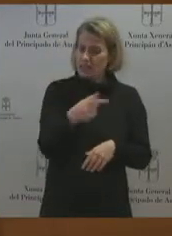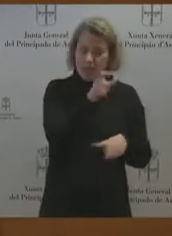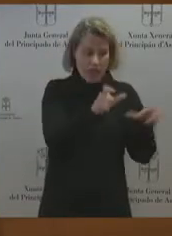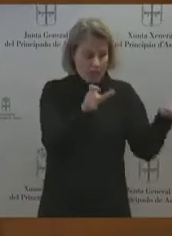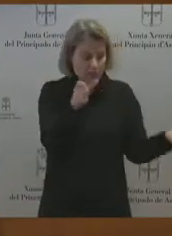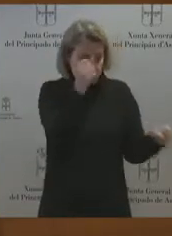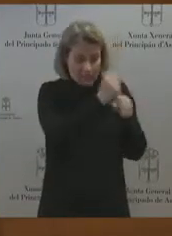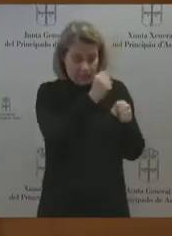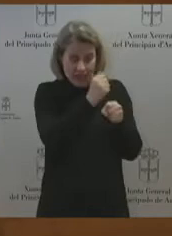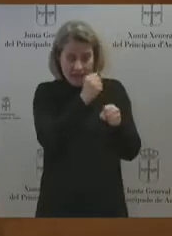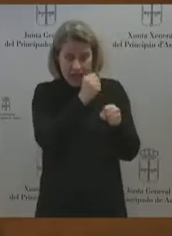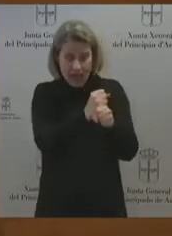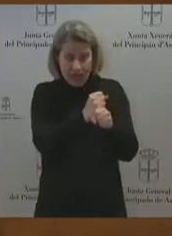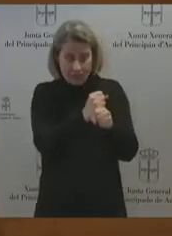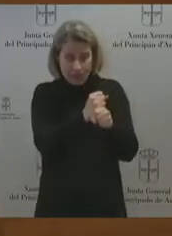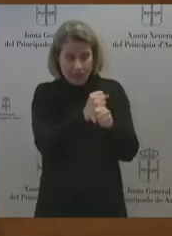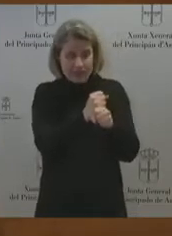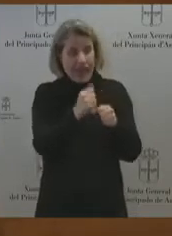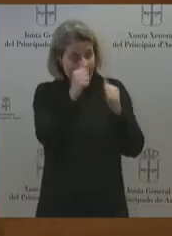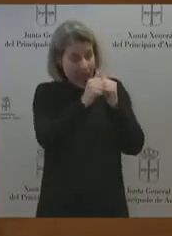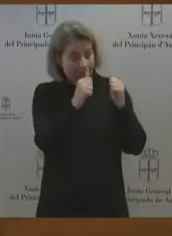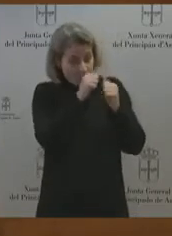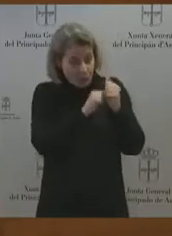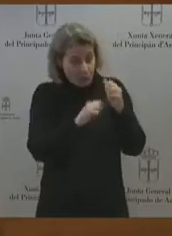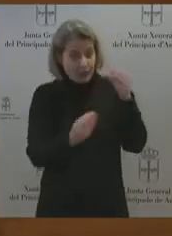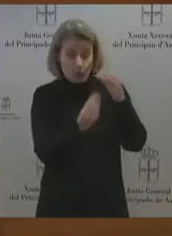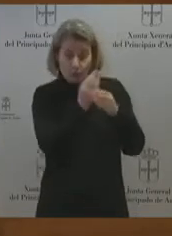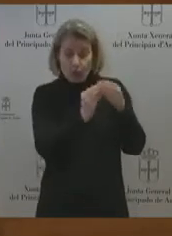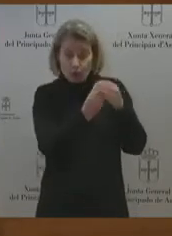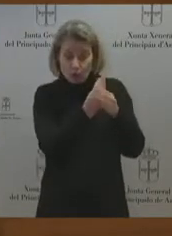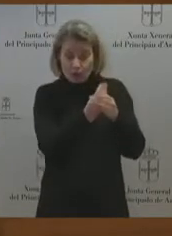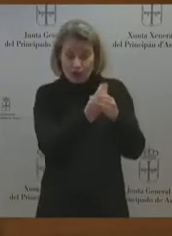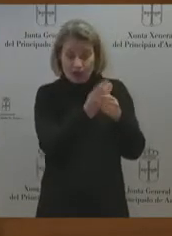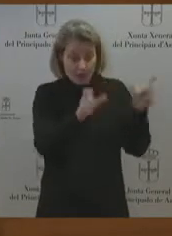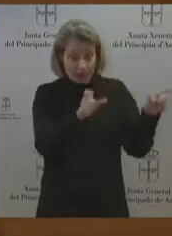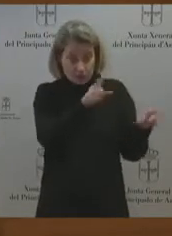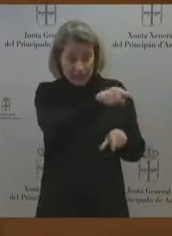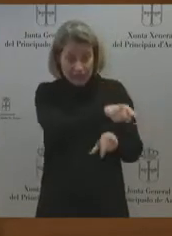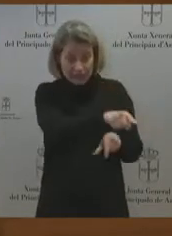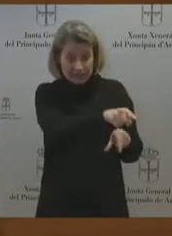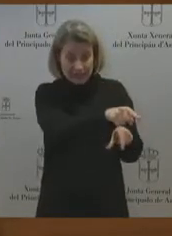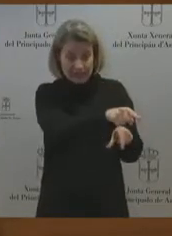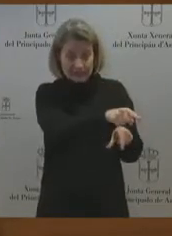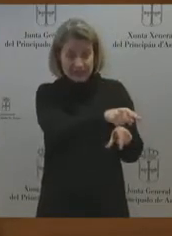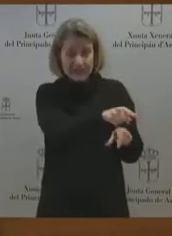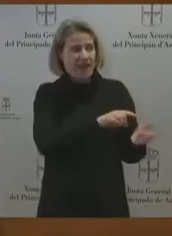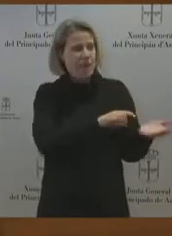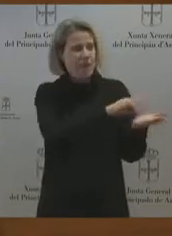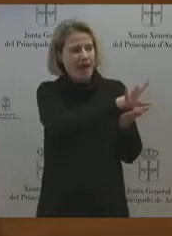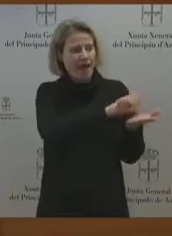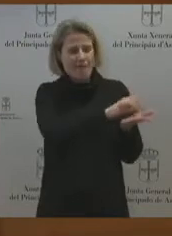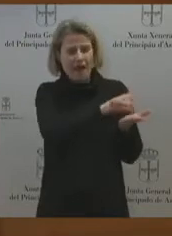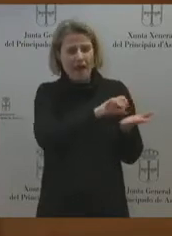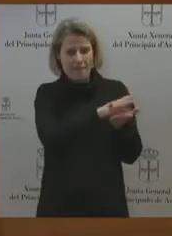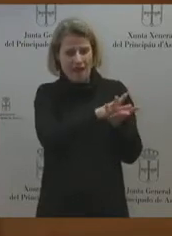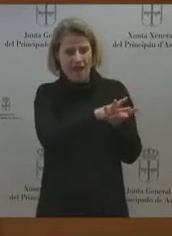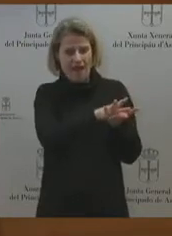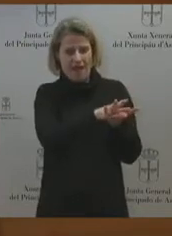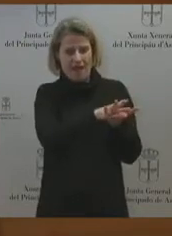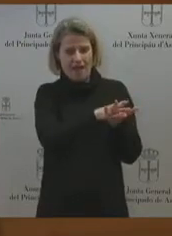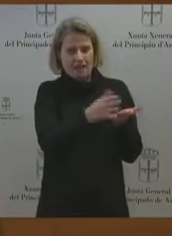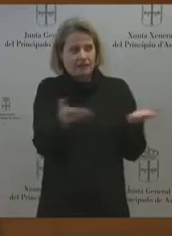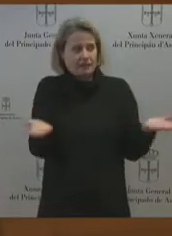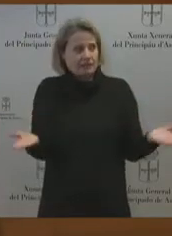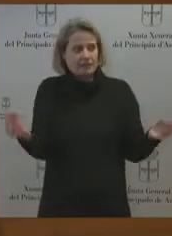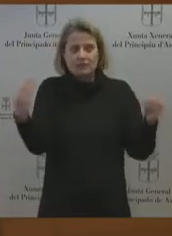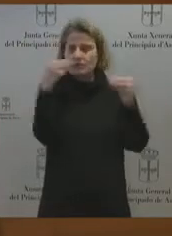se fabriquen esos equipos de protección en una situación de pandemia. Esta es la enorme paradoja y nadie dice absolutamente nada.